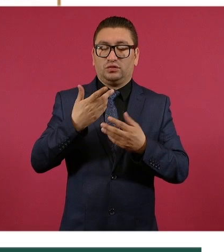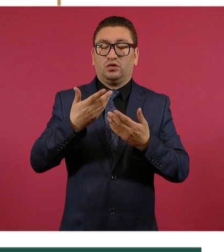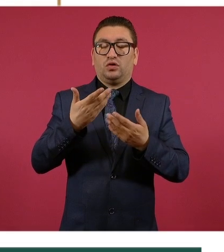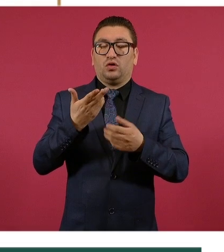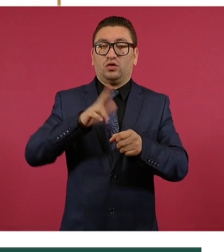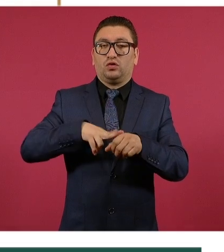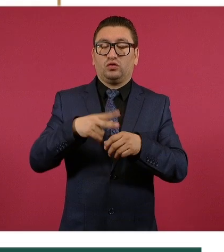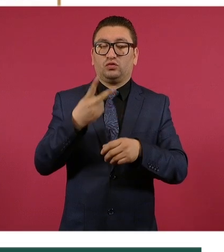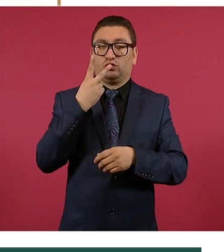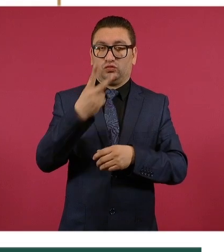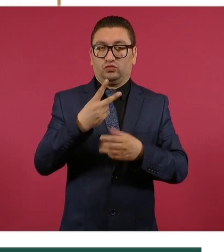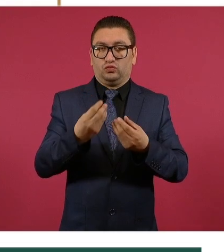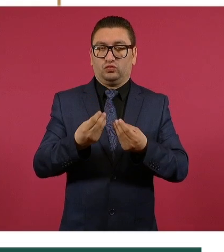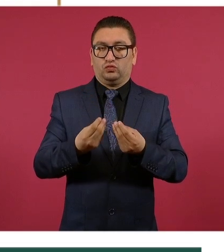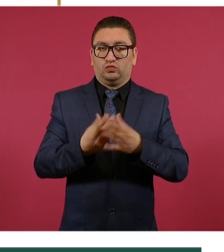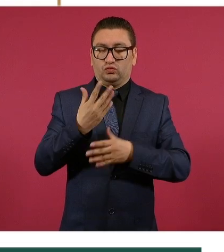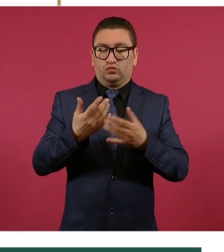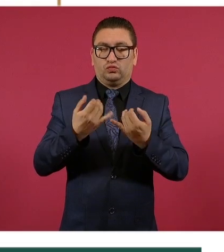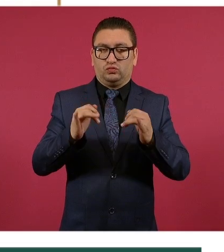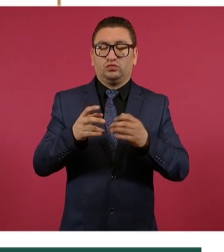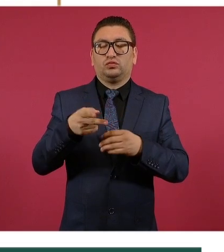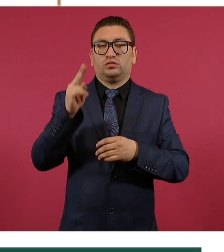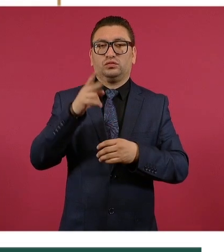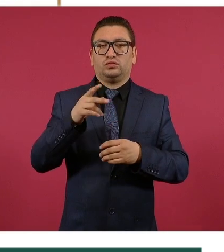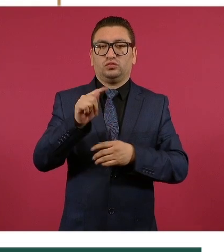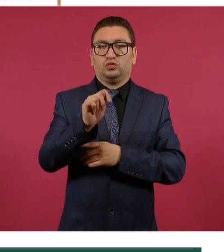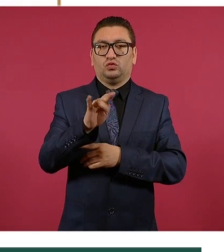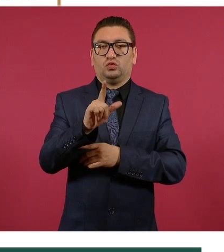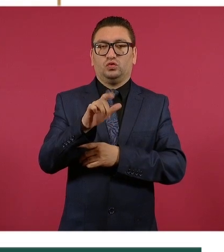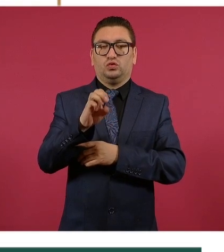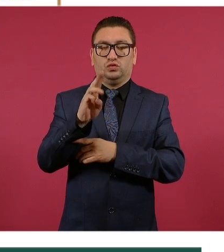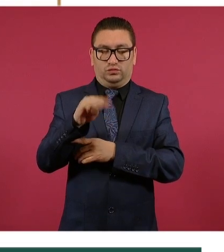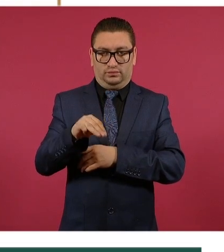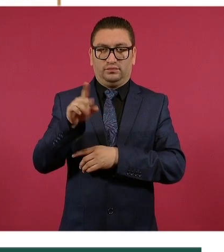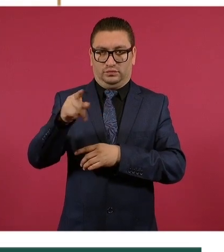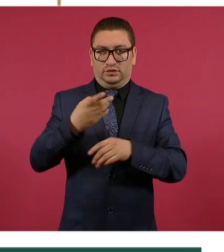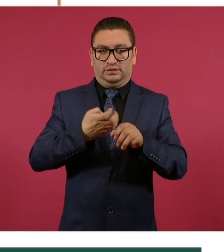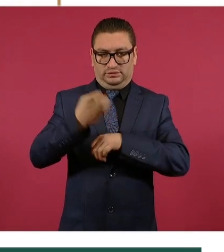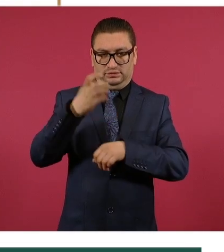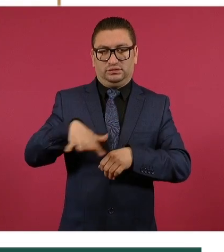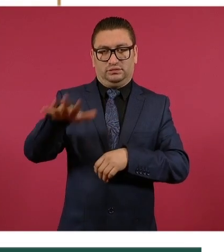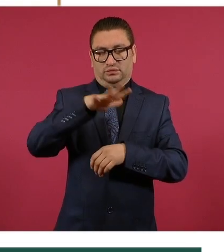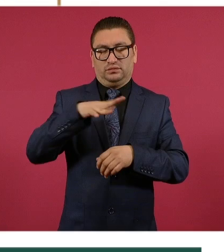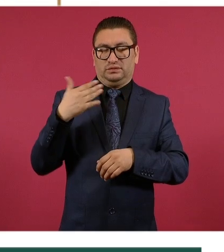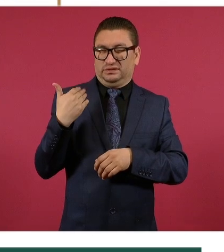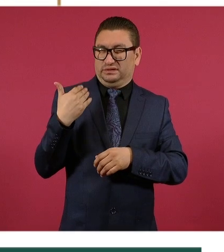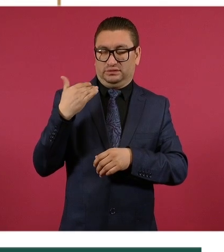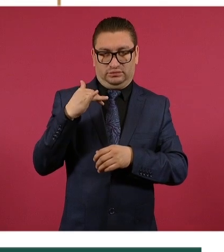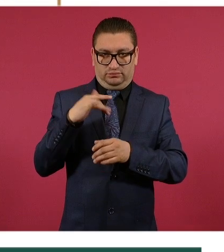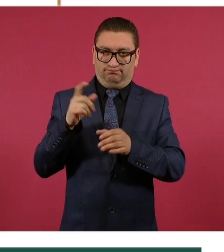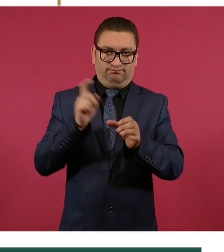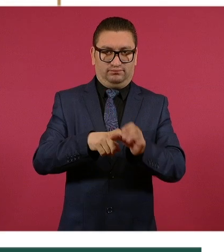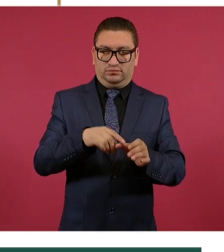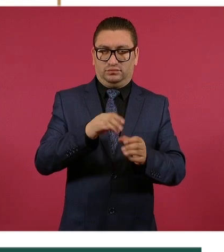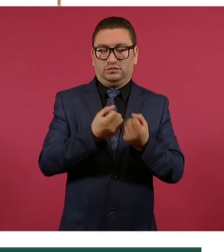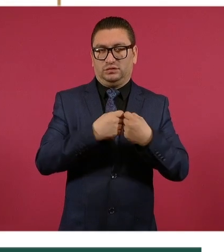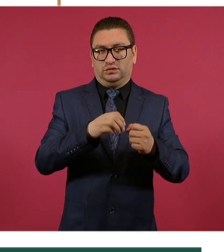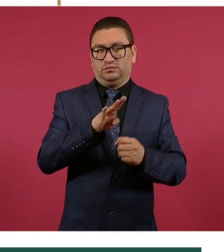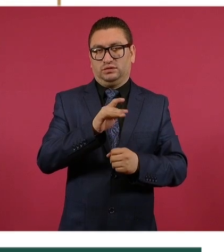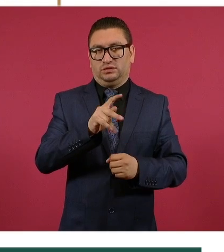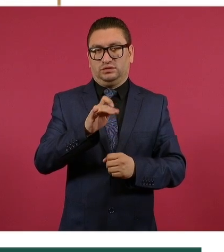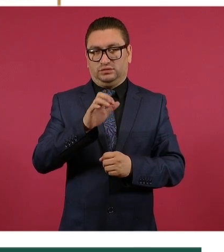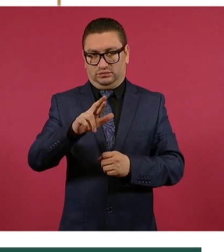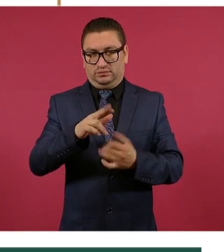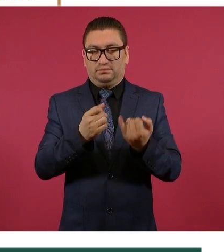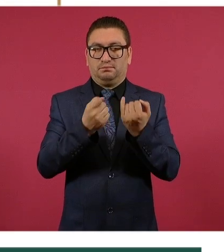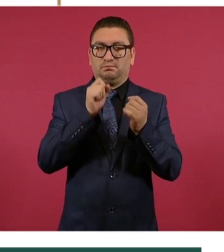hospitales, sobre todo el de Tulum. Estos son de los estados de más reciente incorporación. Lo mismo en